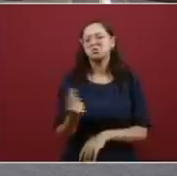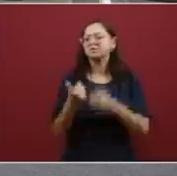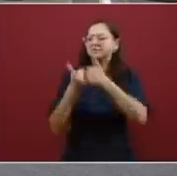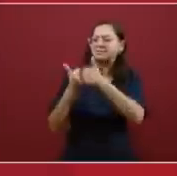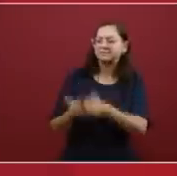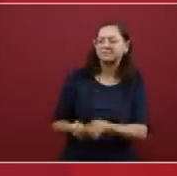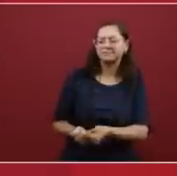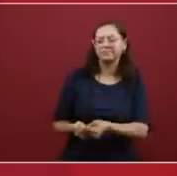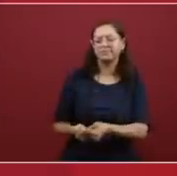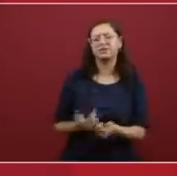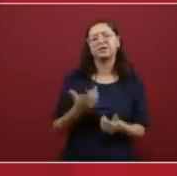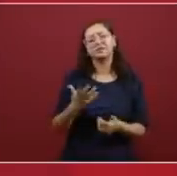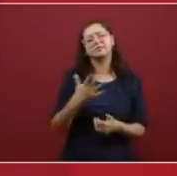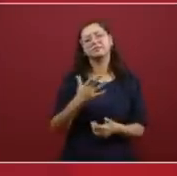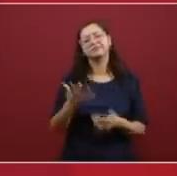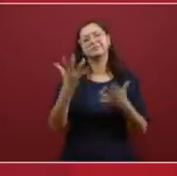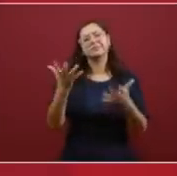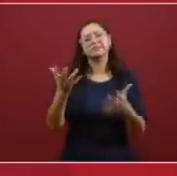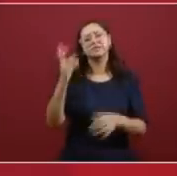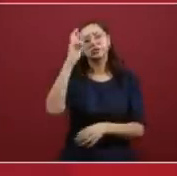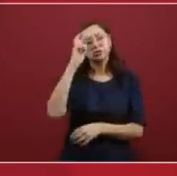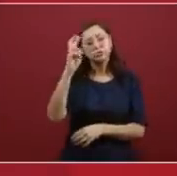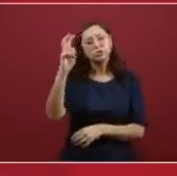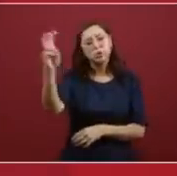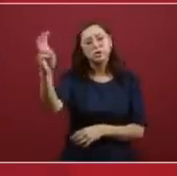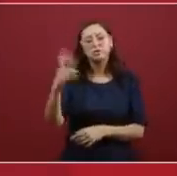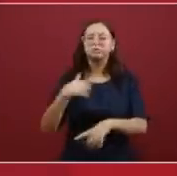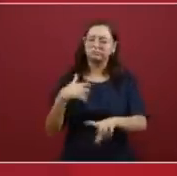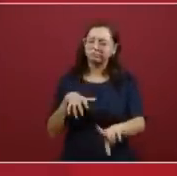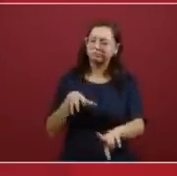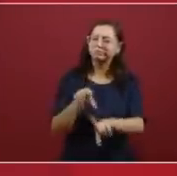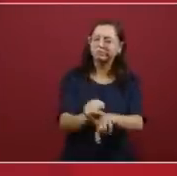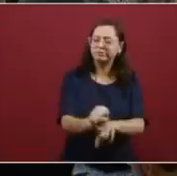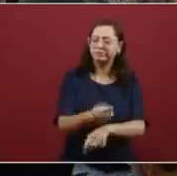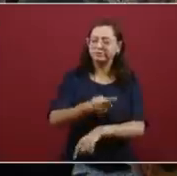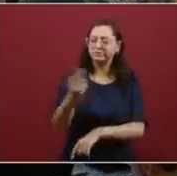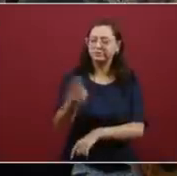Ese es el sueño que queremos convertir en realidad.